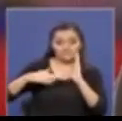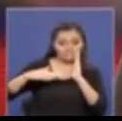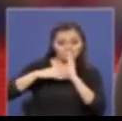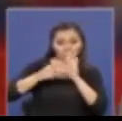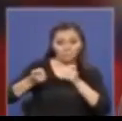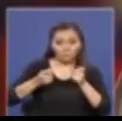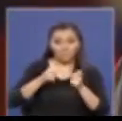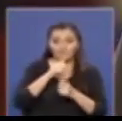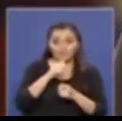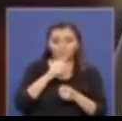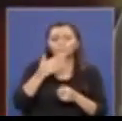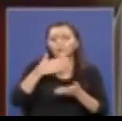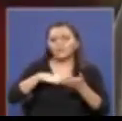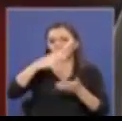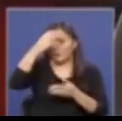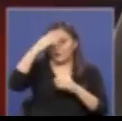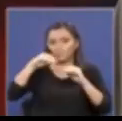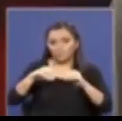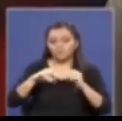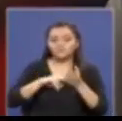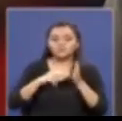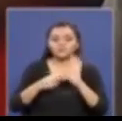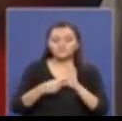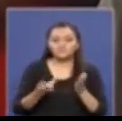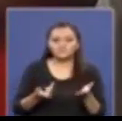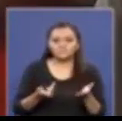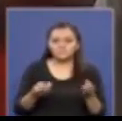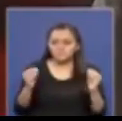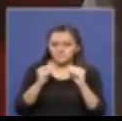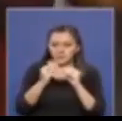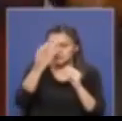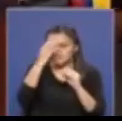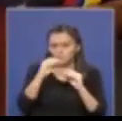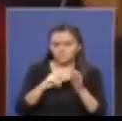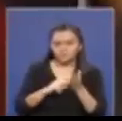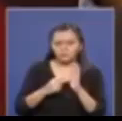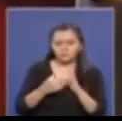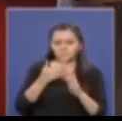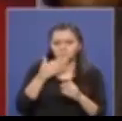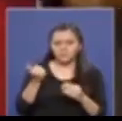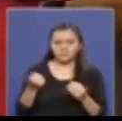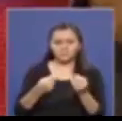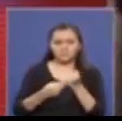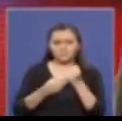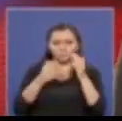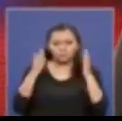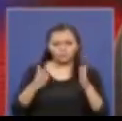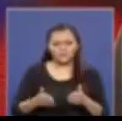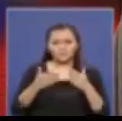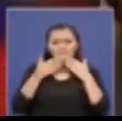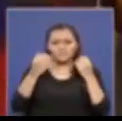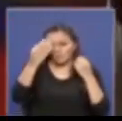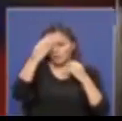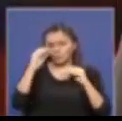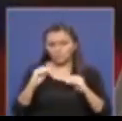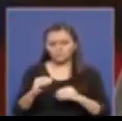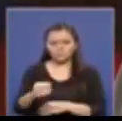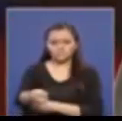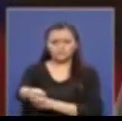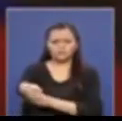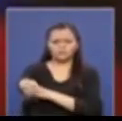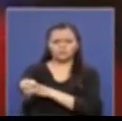educación? ¿Eso evita inversión privada o atrae mejor? Atrae educación privada. Tener más talento humano, gente mejor educada.